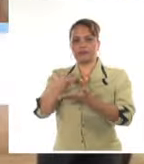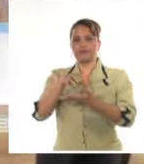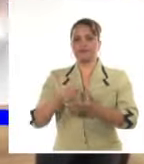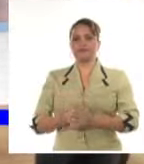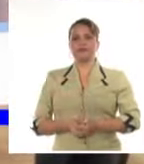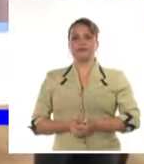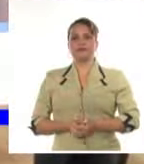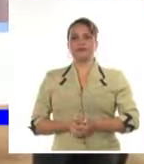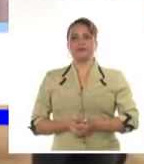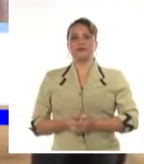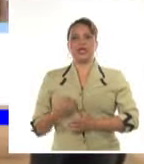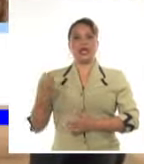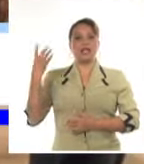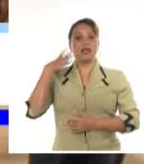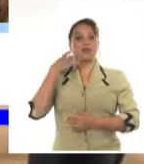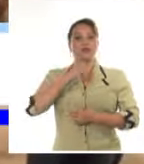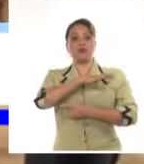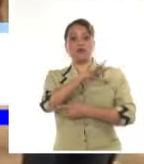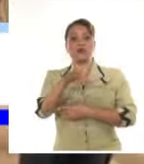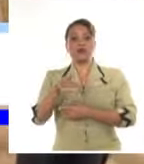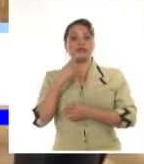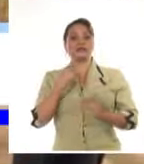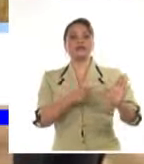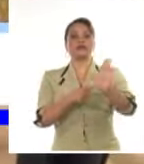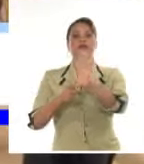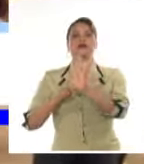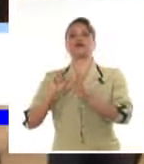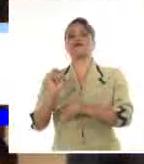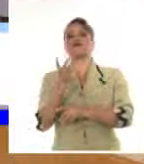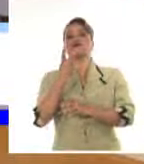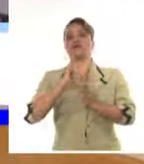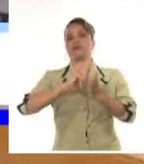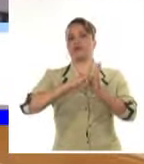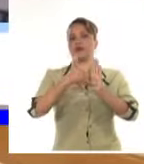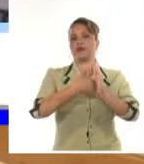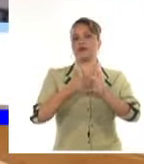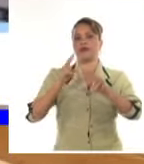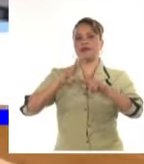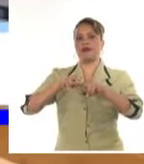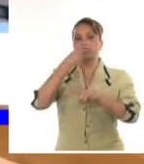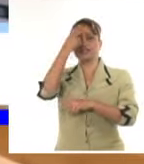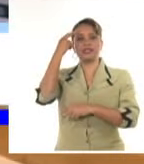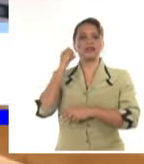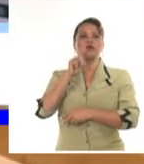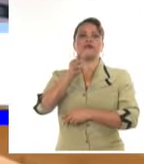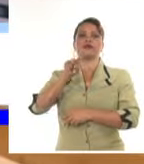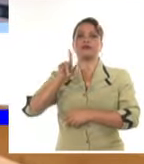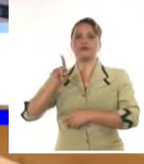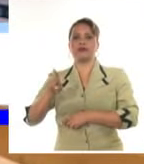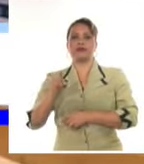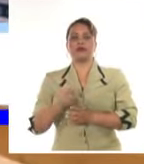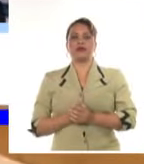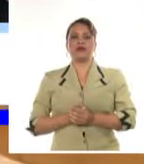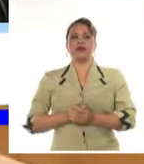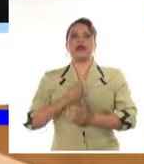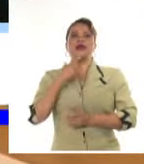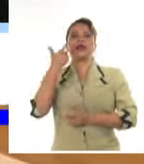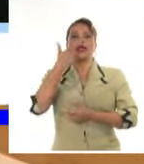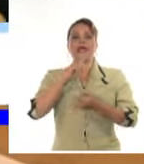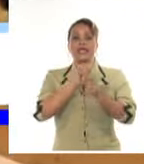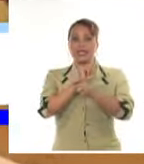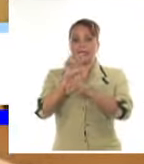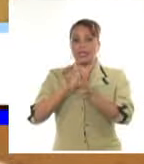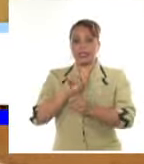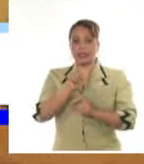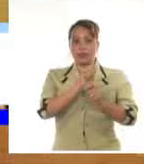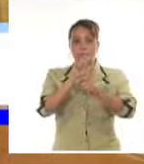pública y en un museo se exhiben dos proyectos concebidos para La Habana del siglo XXI por el reconocido arquitecto y diseñador francés